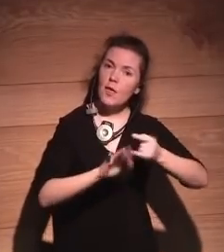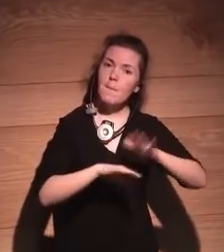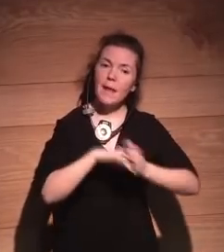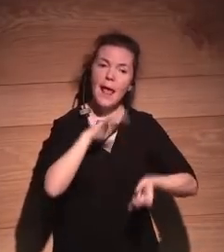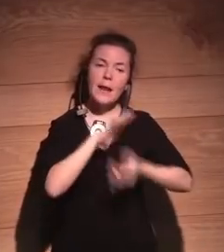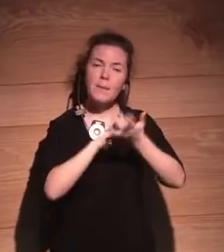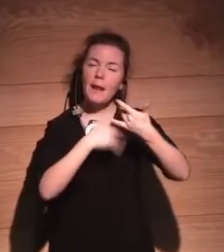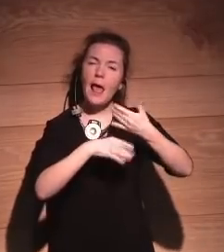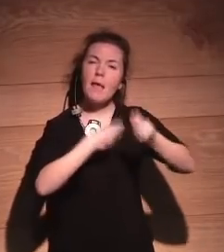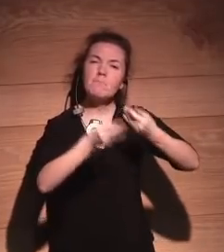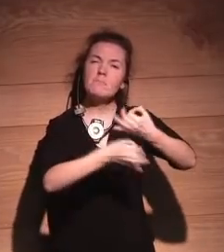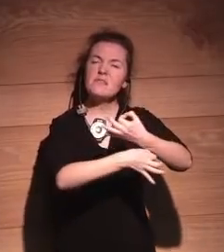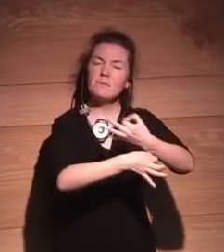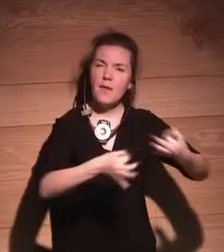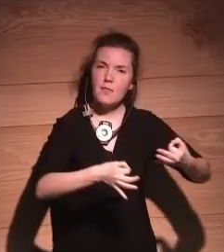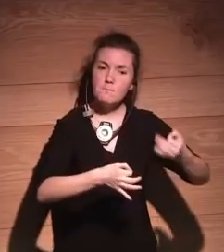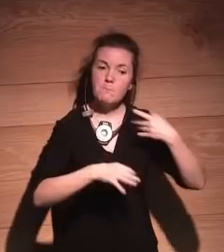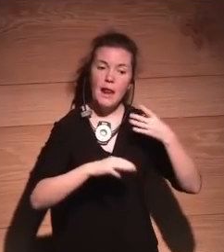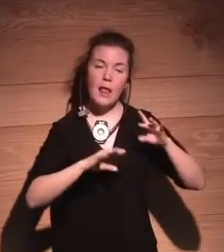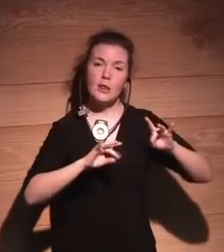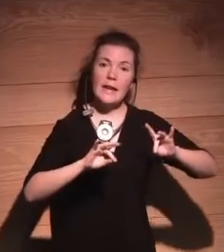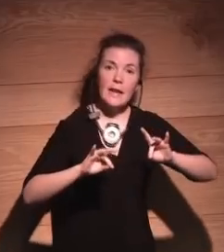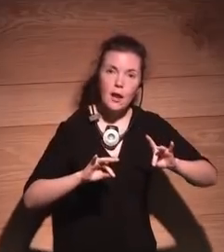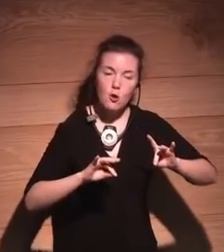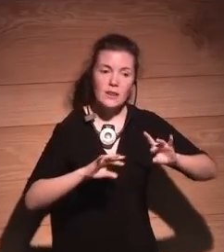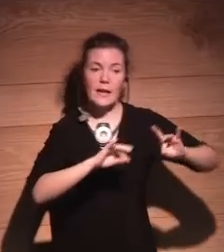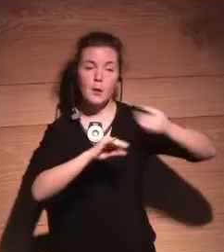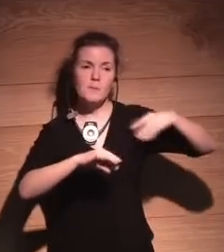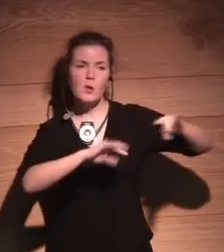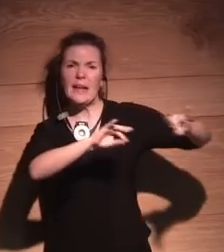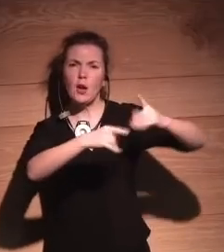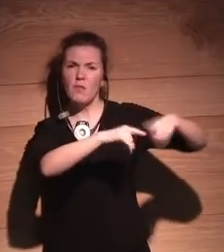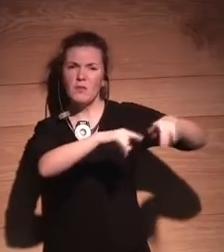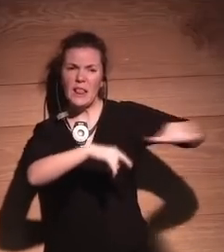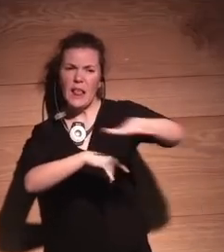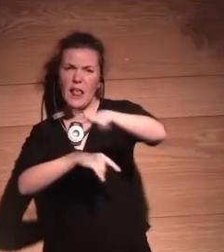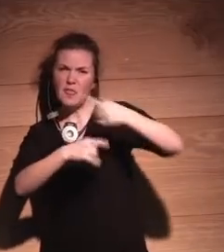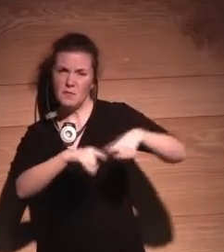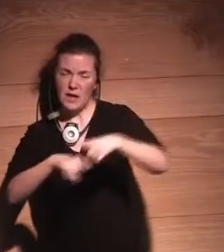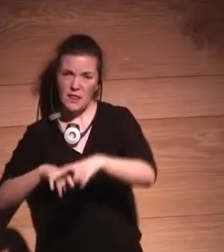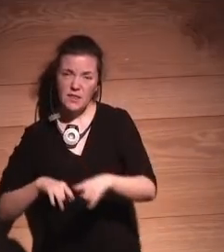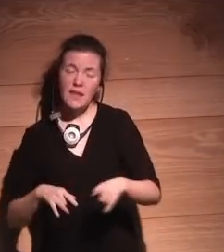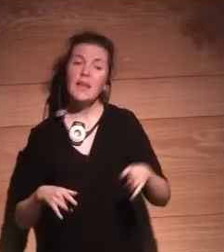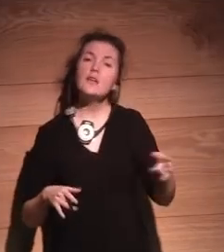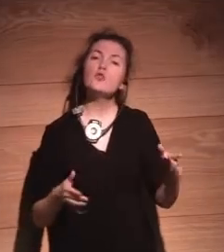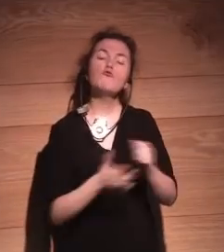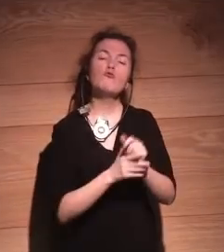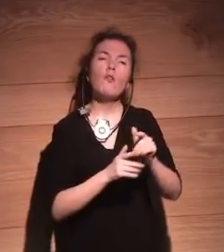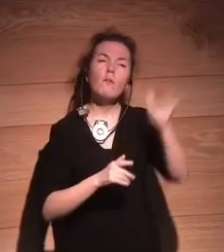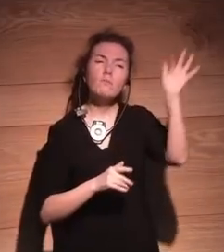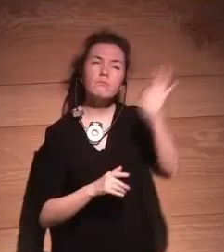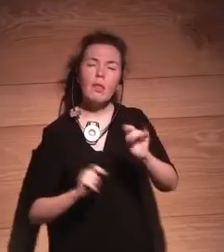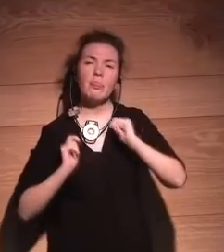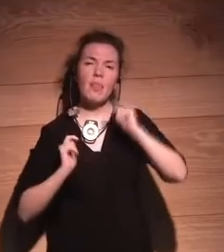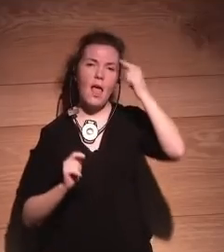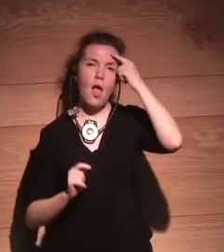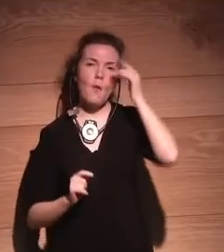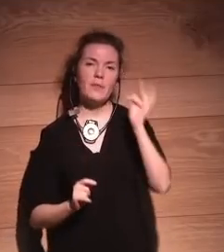ser más eficaces, para estar sobre el terreno y sobre varios terrenos a la vez. todo ello es lo que me da optimismo.